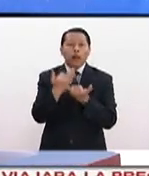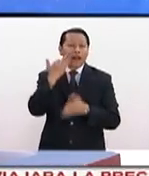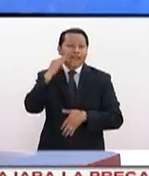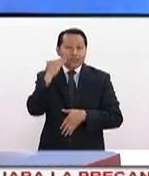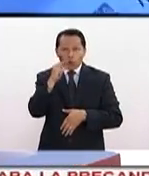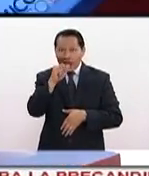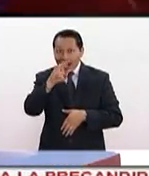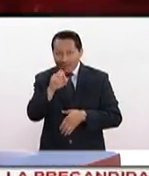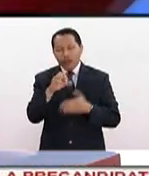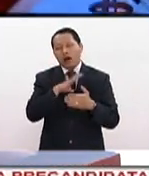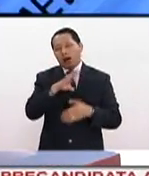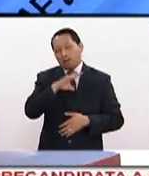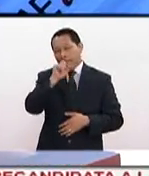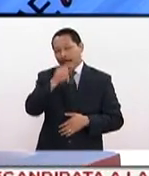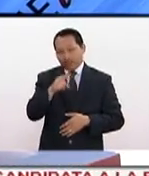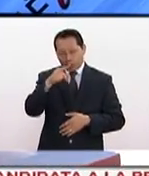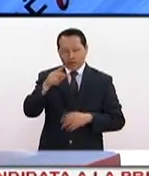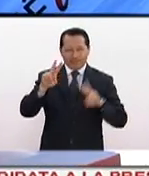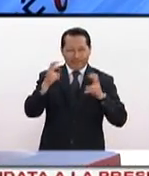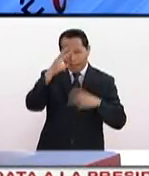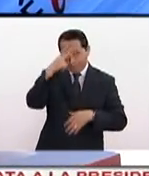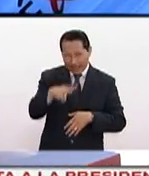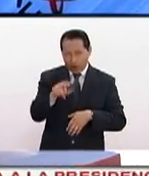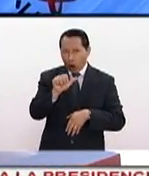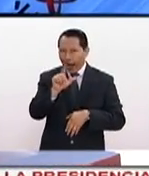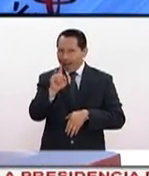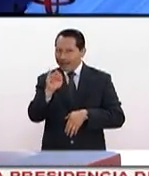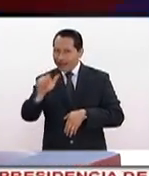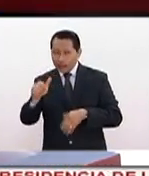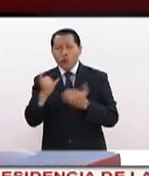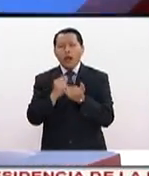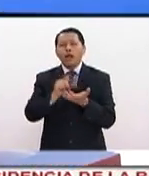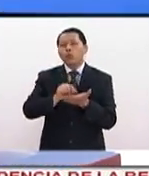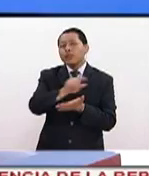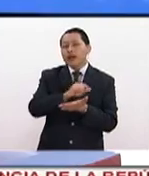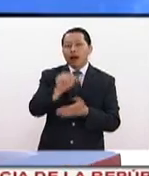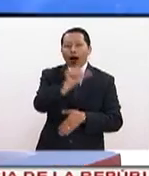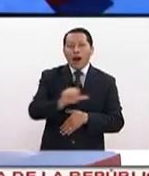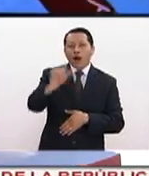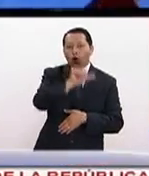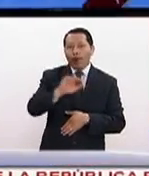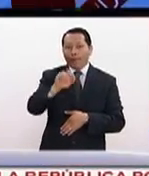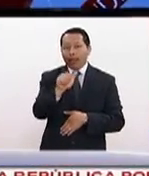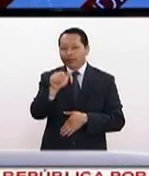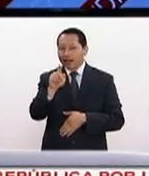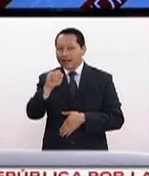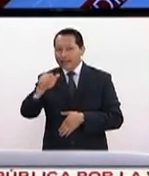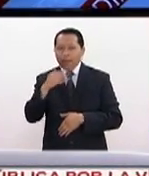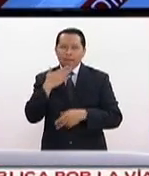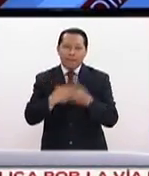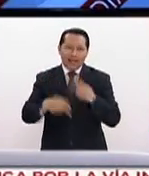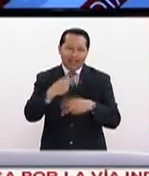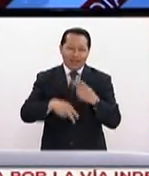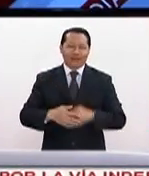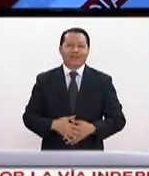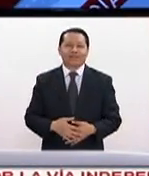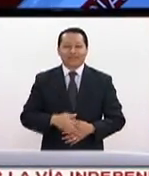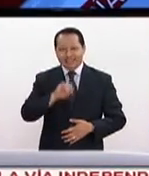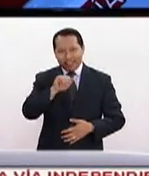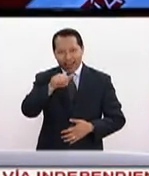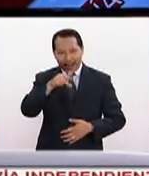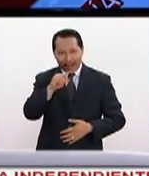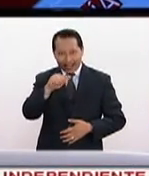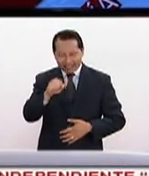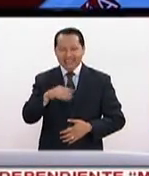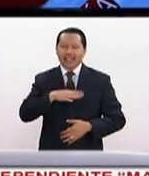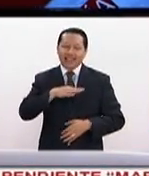Live, transmitimos en la cuenta Noticias México al Día y en Twitter en @mexaldía. Bienvenidos. Así es, Ana Cris, este es su informativo,